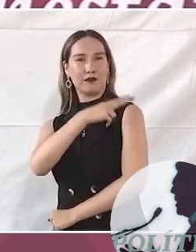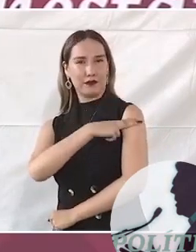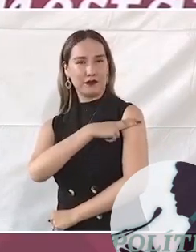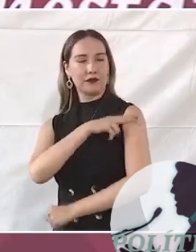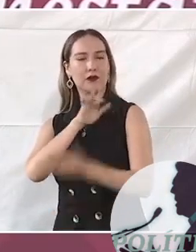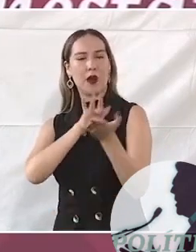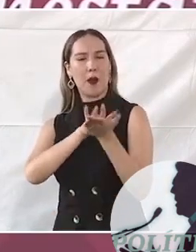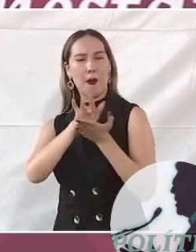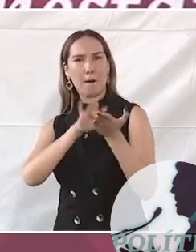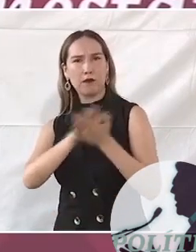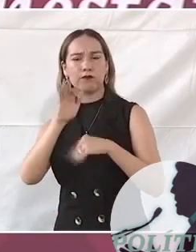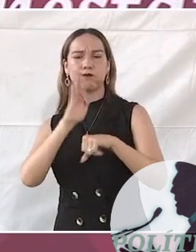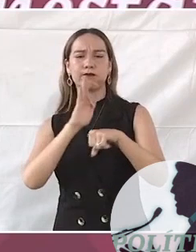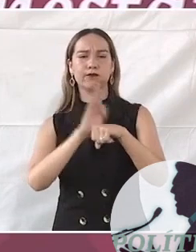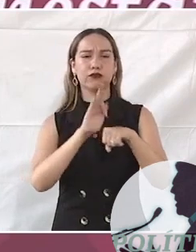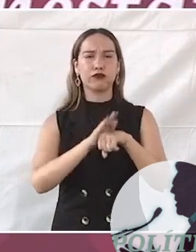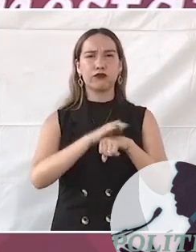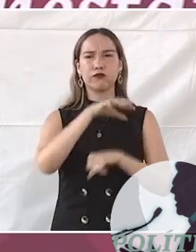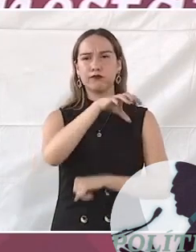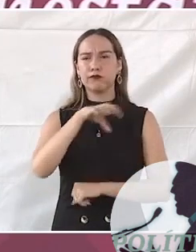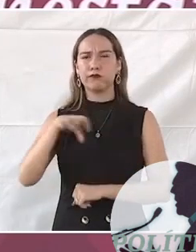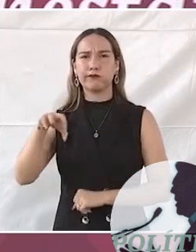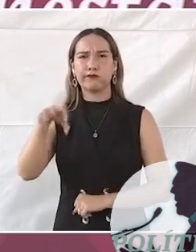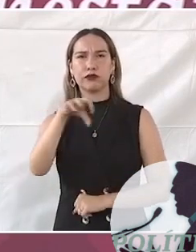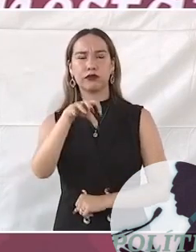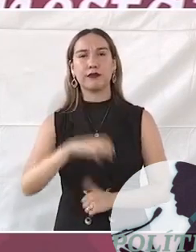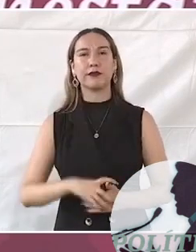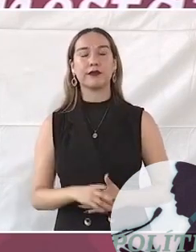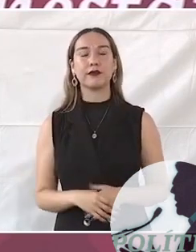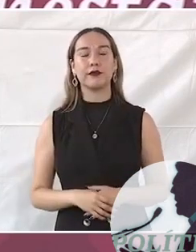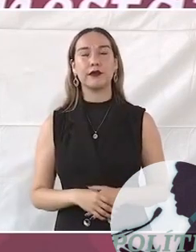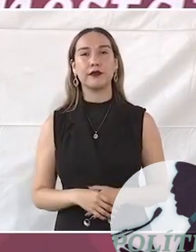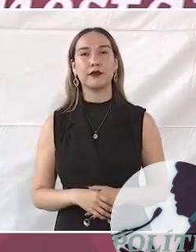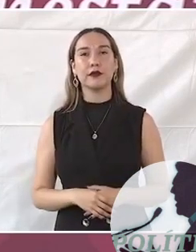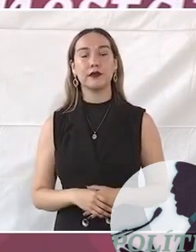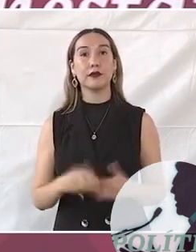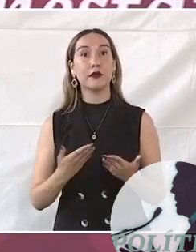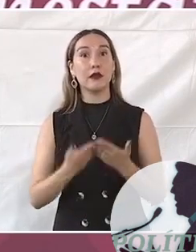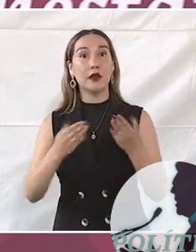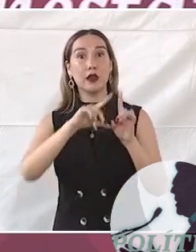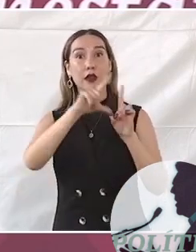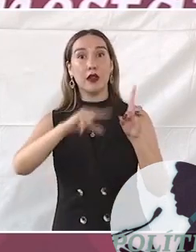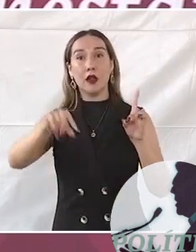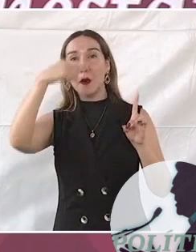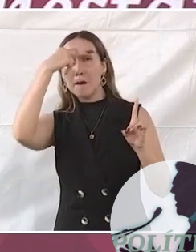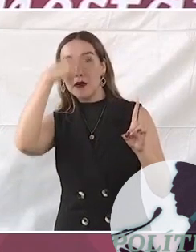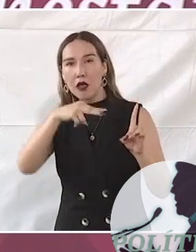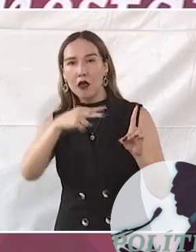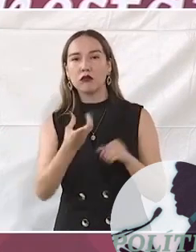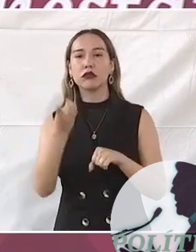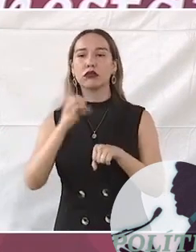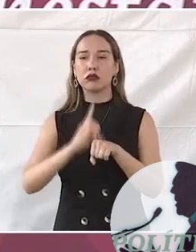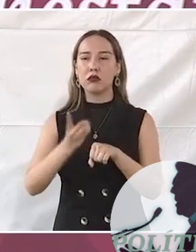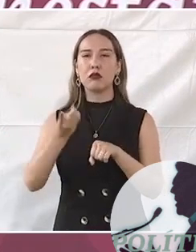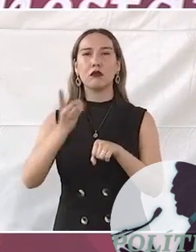a través de patrullamientos constantes. De esta manera, a nivel nacional, cada día se fortalece más